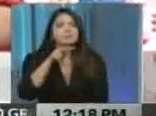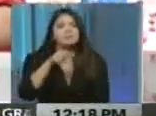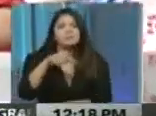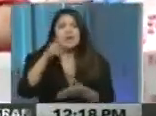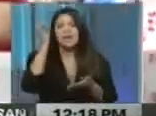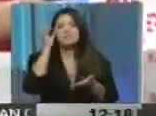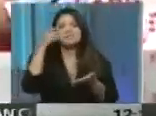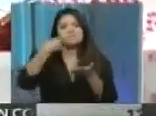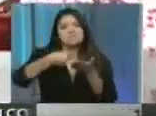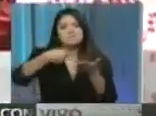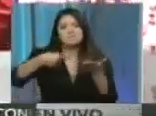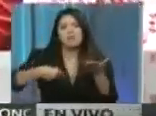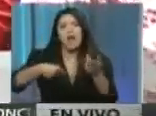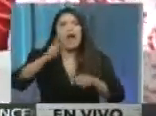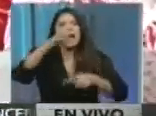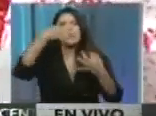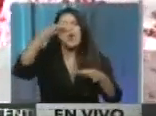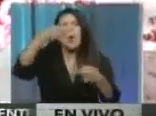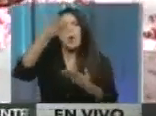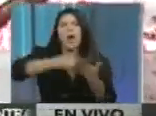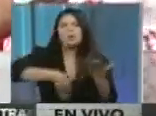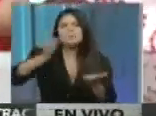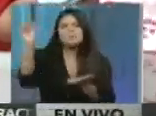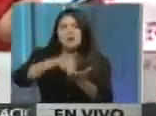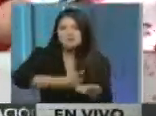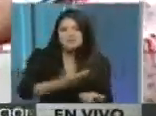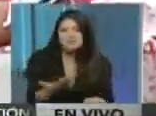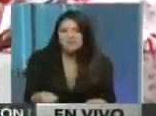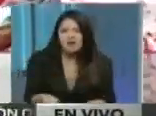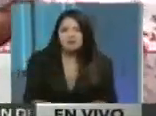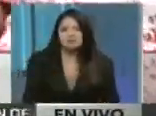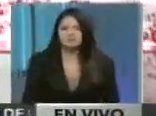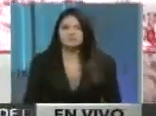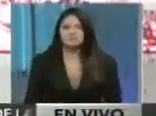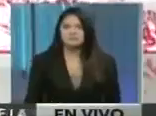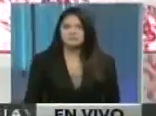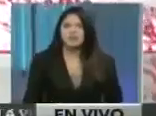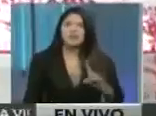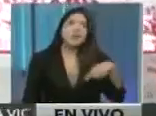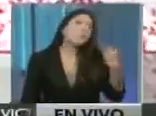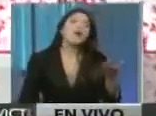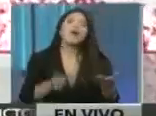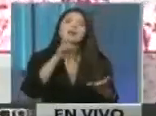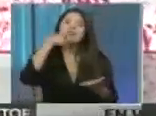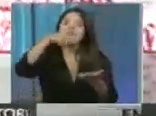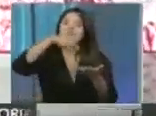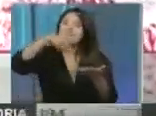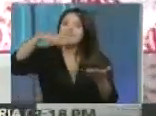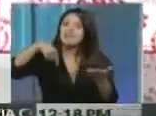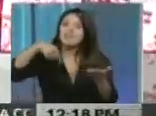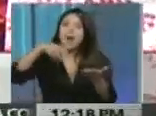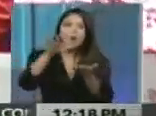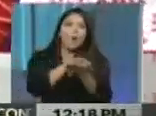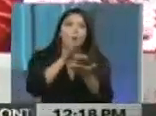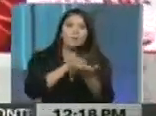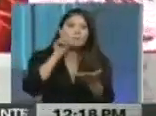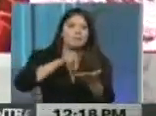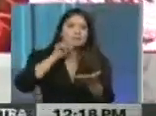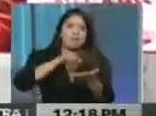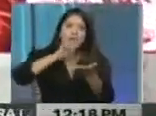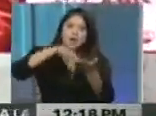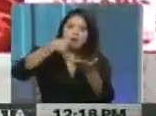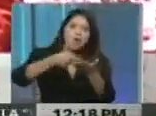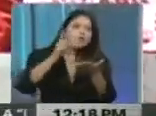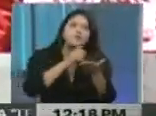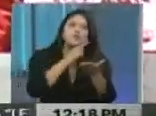Planillas vacías primero. Luego, firmas planas por montón, nombres